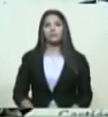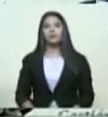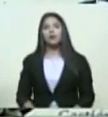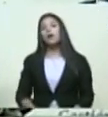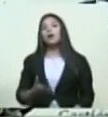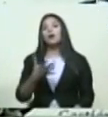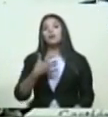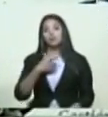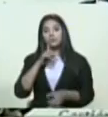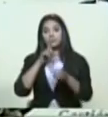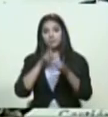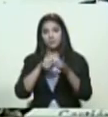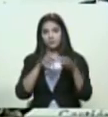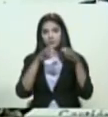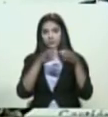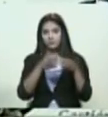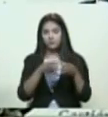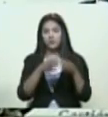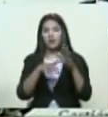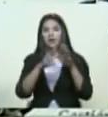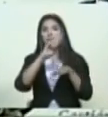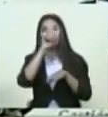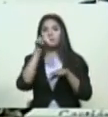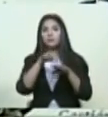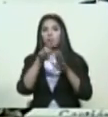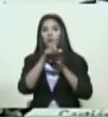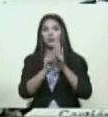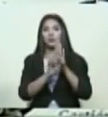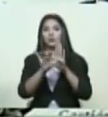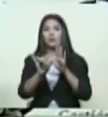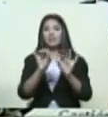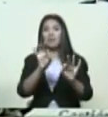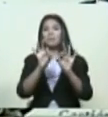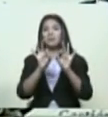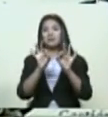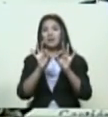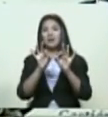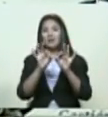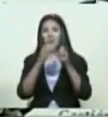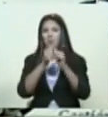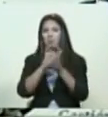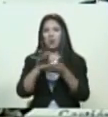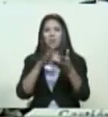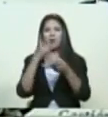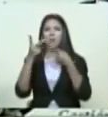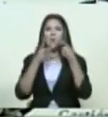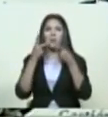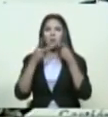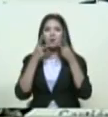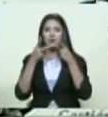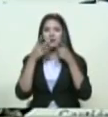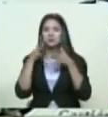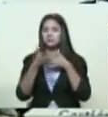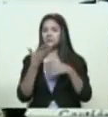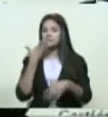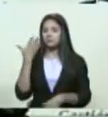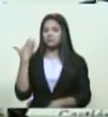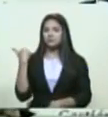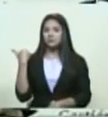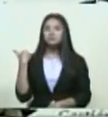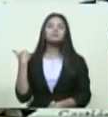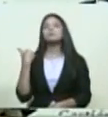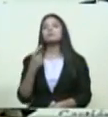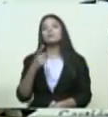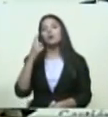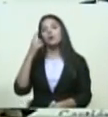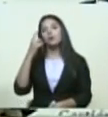forma parte, sobre todos los casos vinculados con la violencia política ocurrida en las